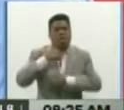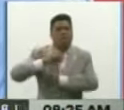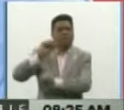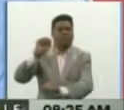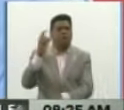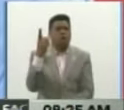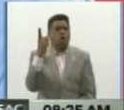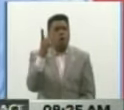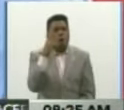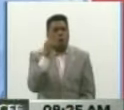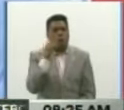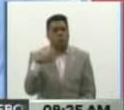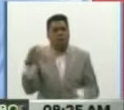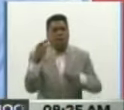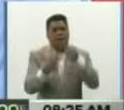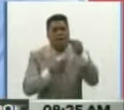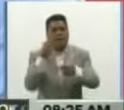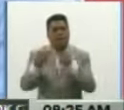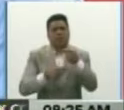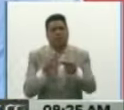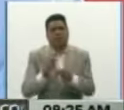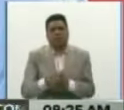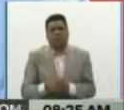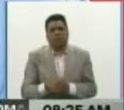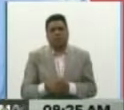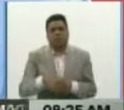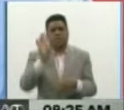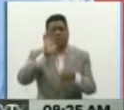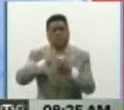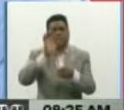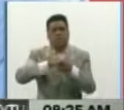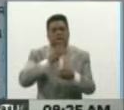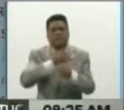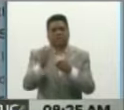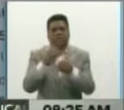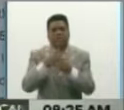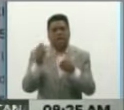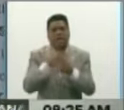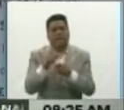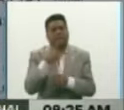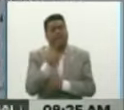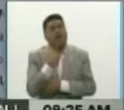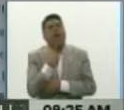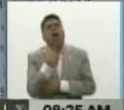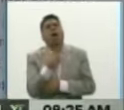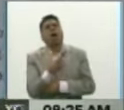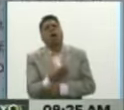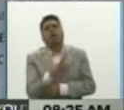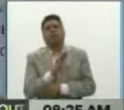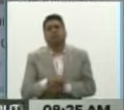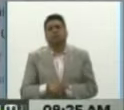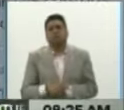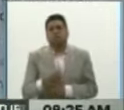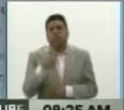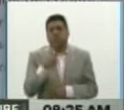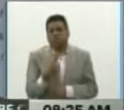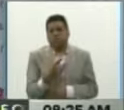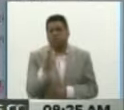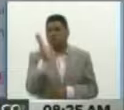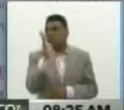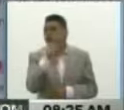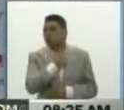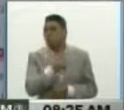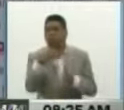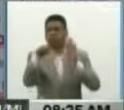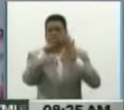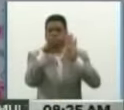Suárez, gerente de planta de cerveza San Joaquín, donde ella dice que no había argumento